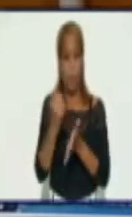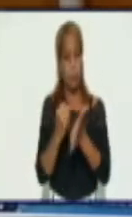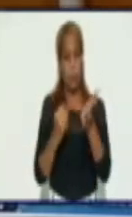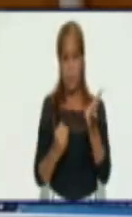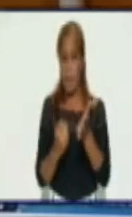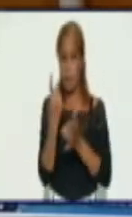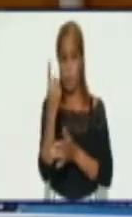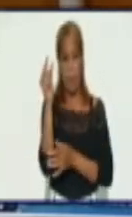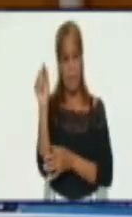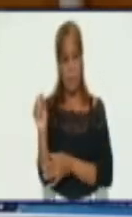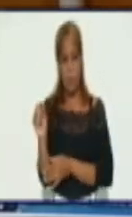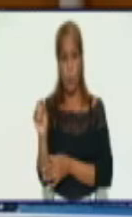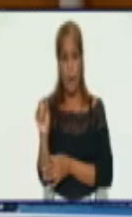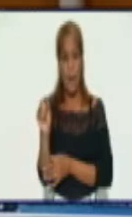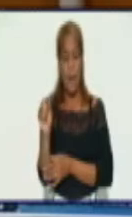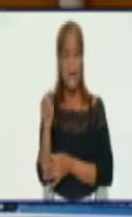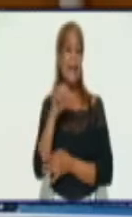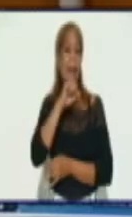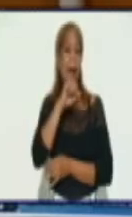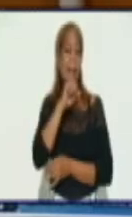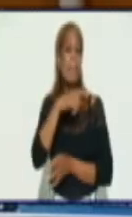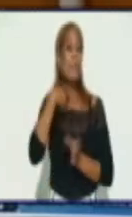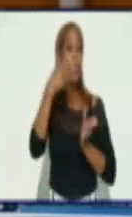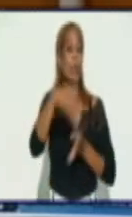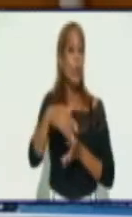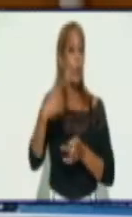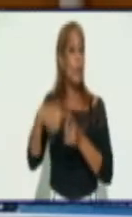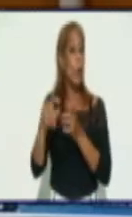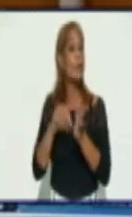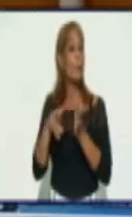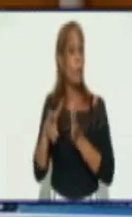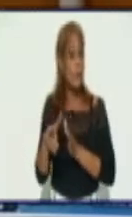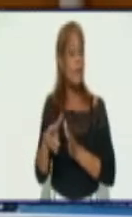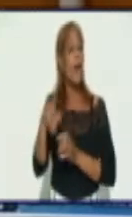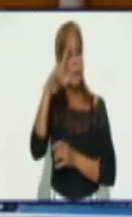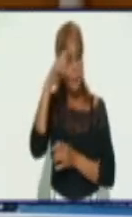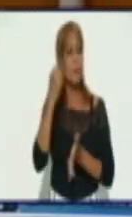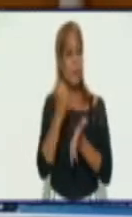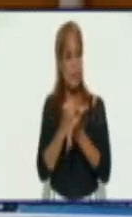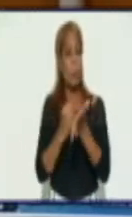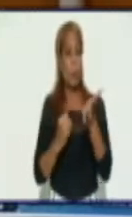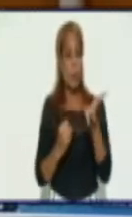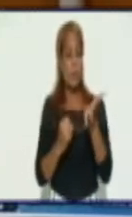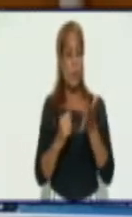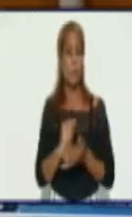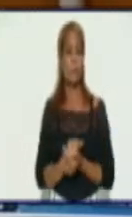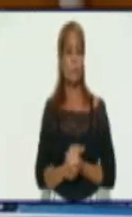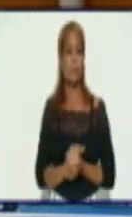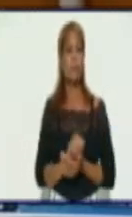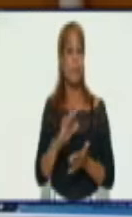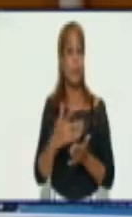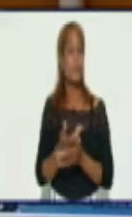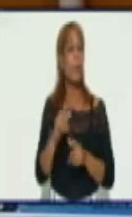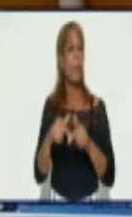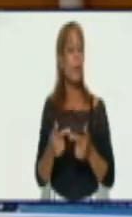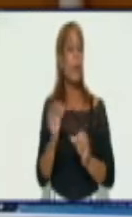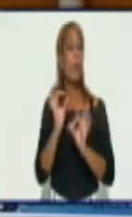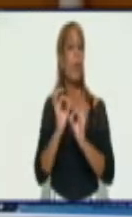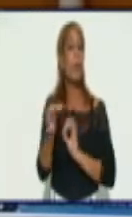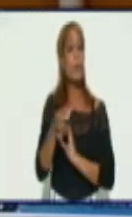autorizó se llamó a los municipios donde ella iba como está establecido porque los cierres tienen comunicación y vitalidad